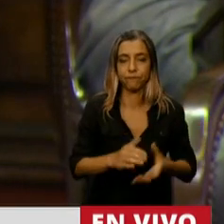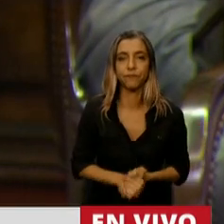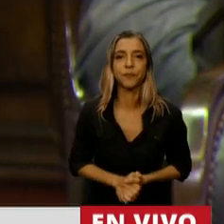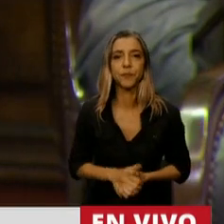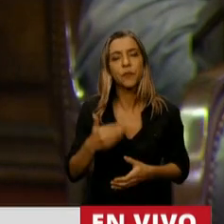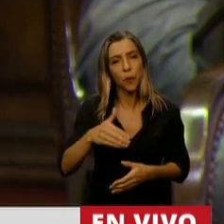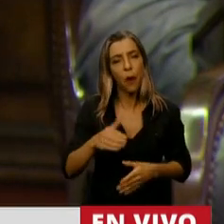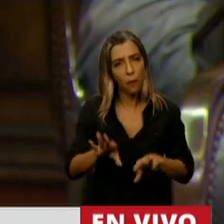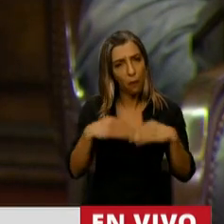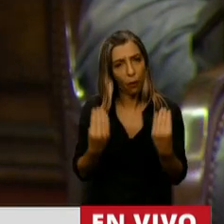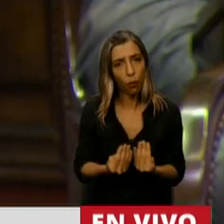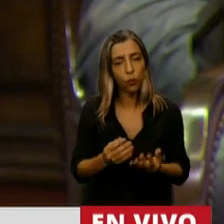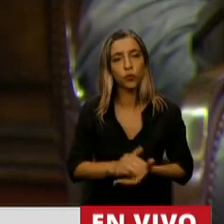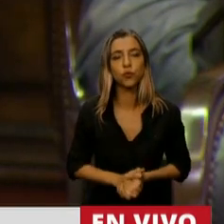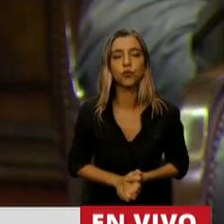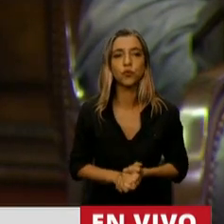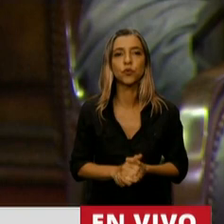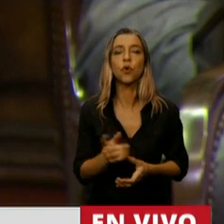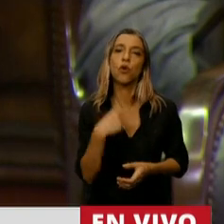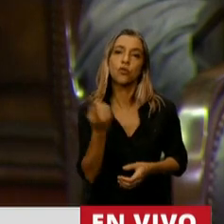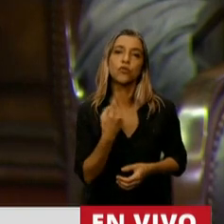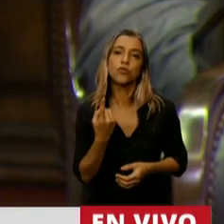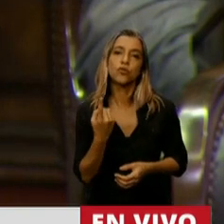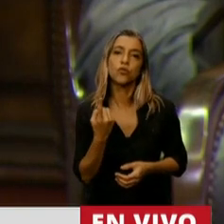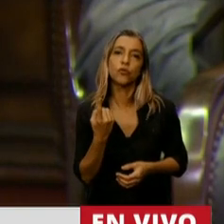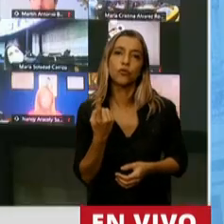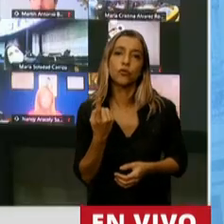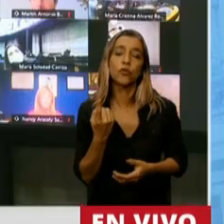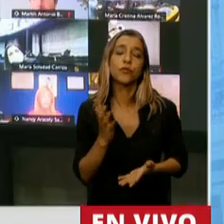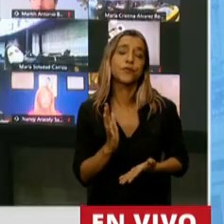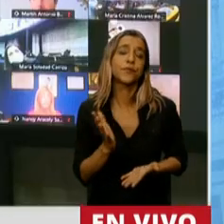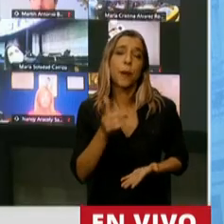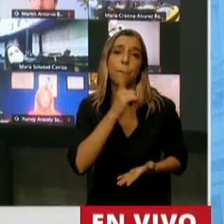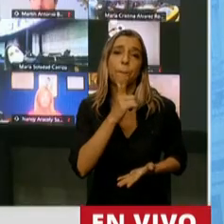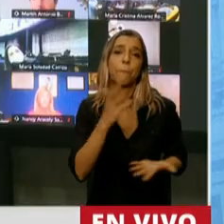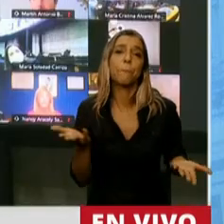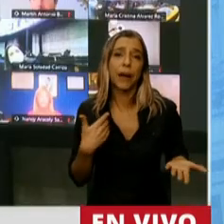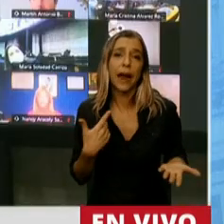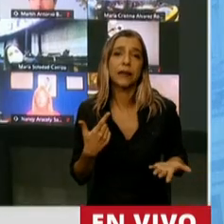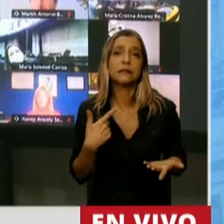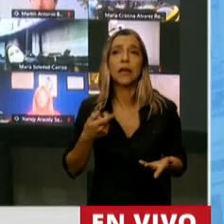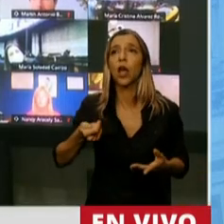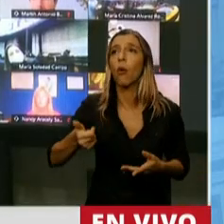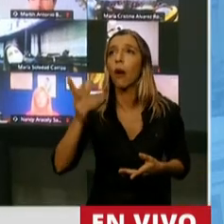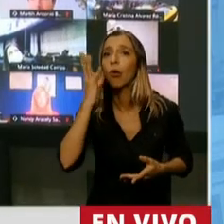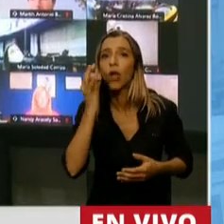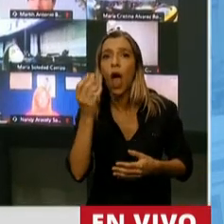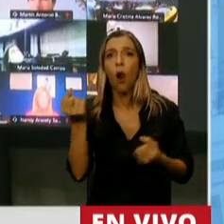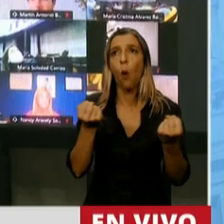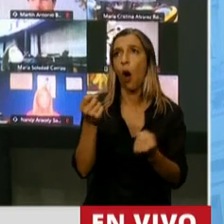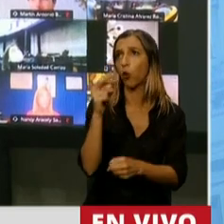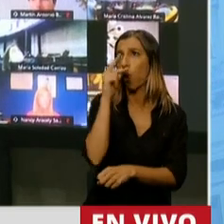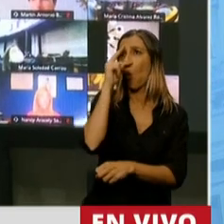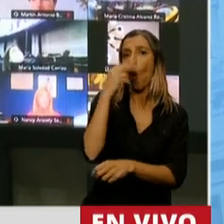señor presidente nos compramos una ferrari pero no tenemos plata para ponerla en hasta el tanque